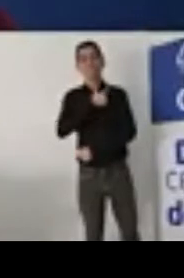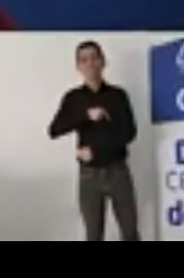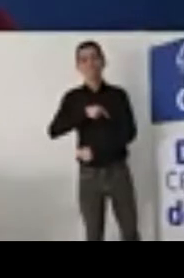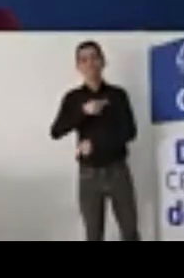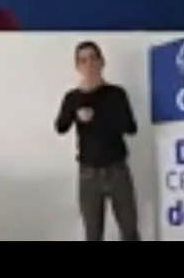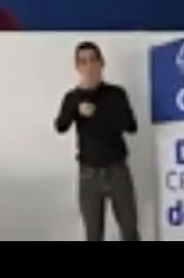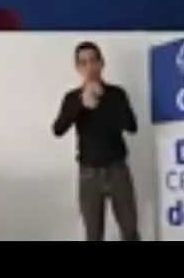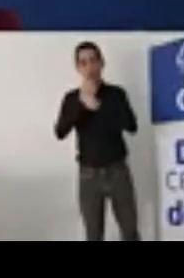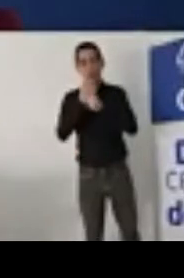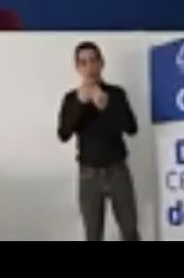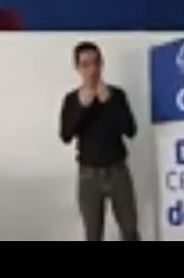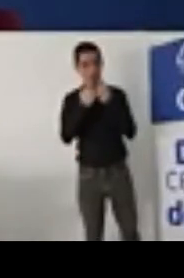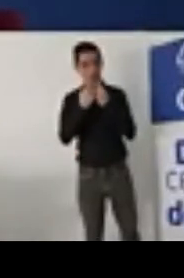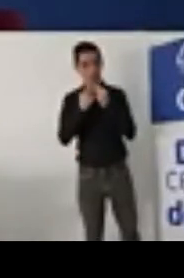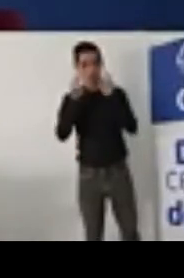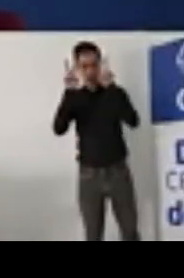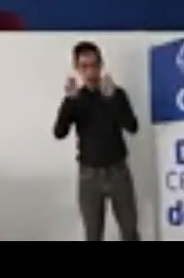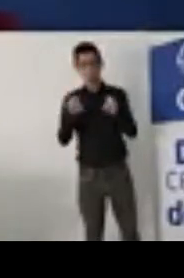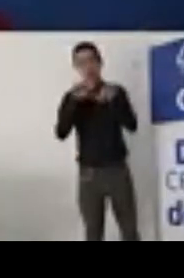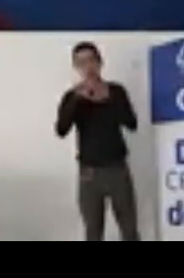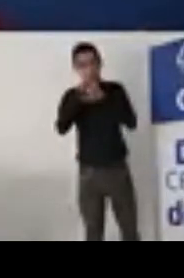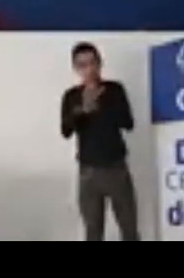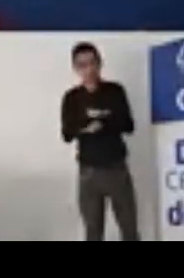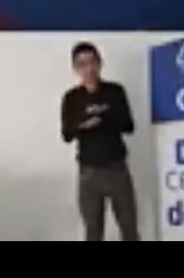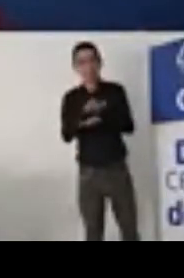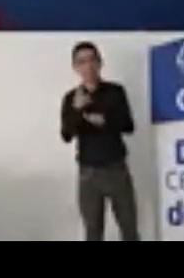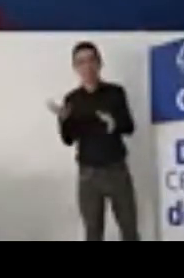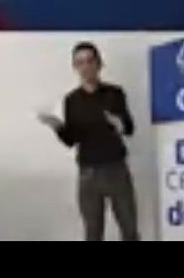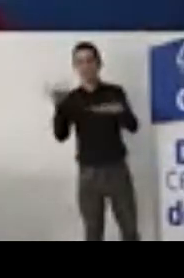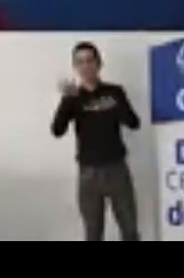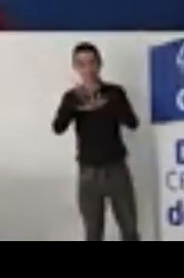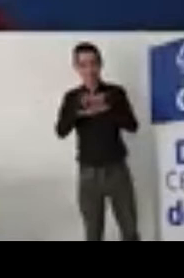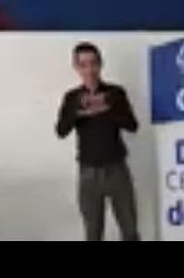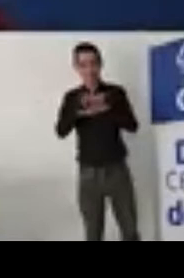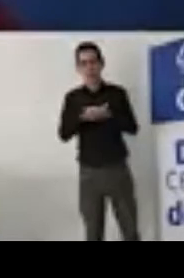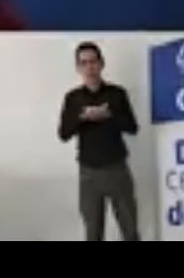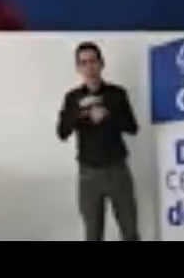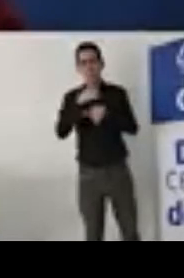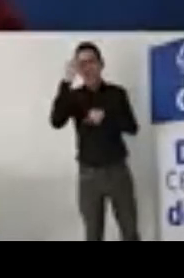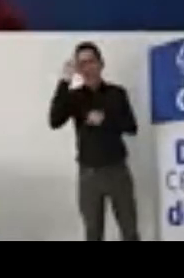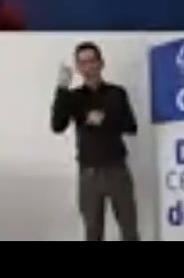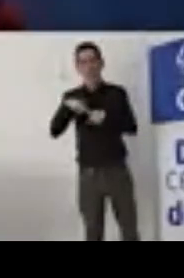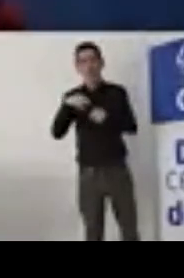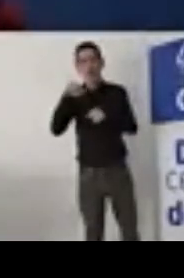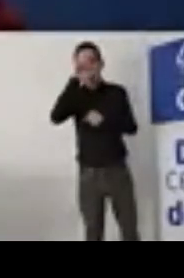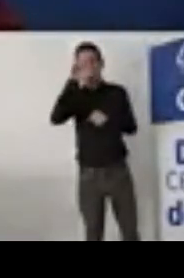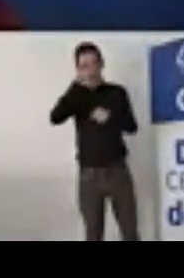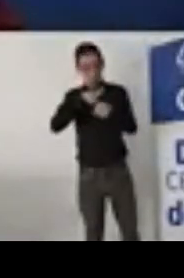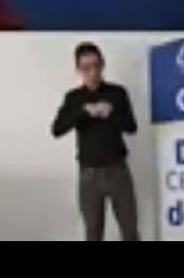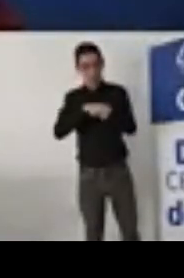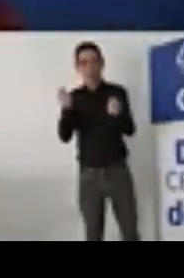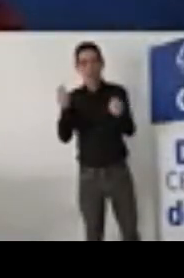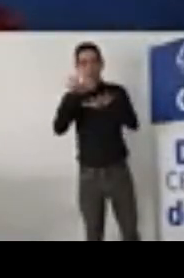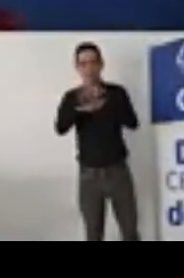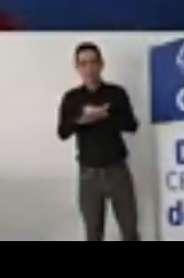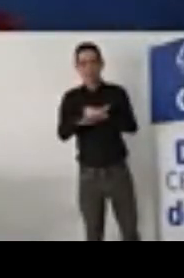titulado Diálogos por la inclusión hacia una cultura de la inclusión. Es un gusto también presentar a nuestras